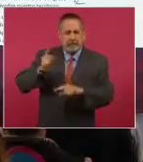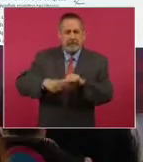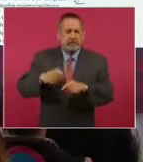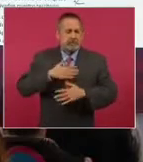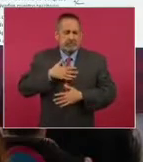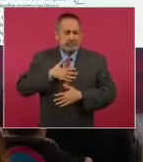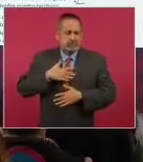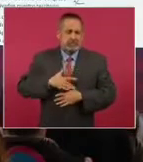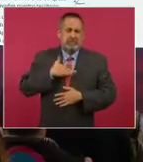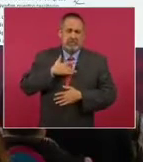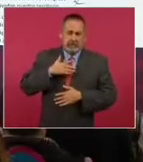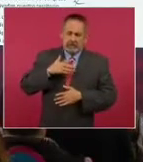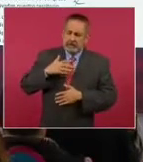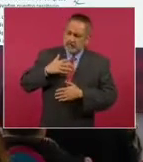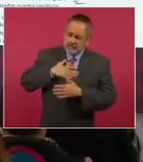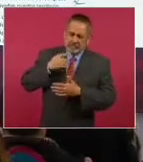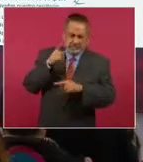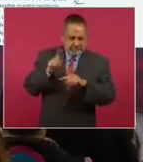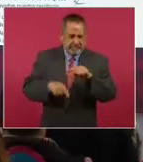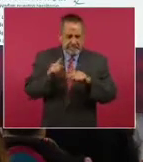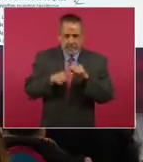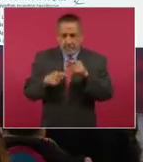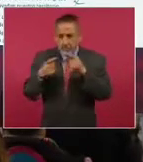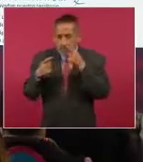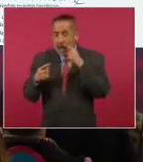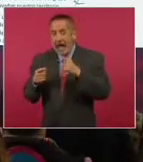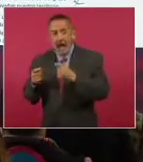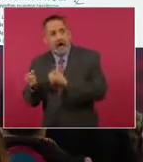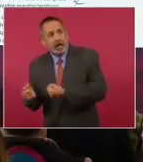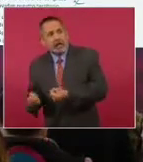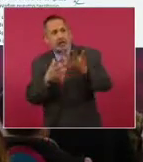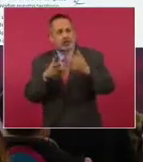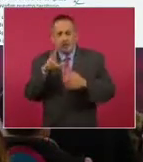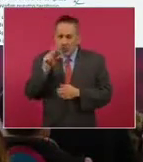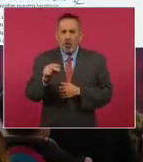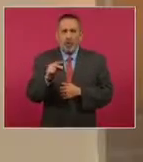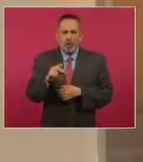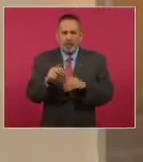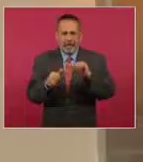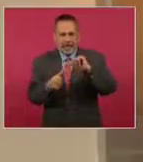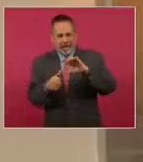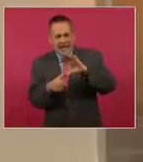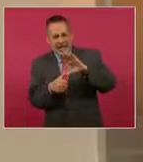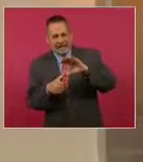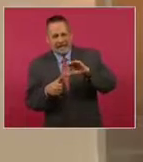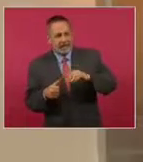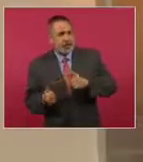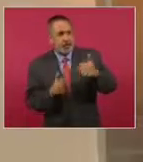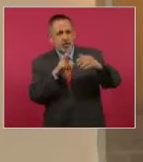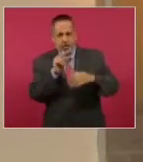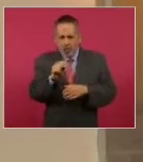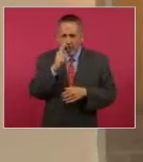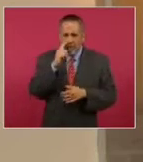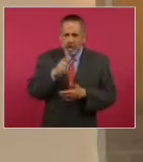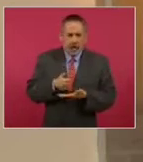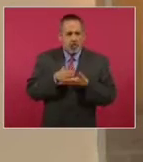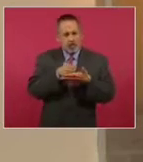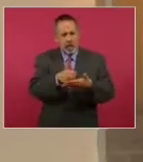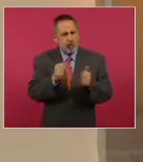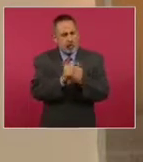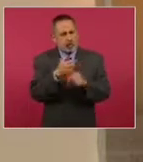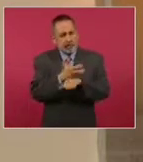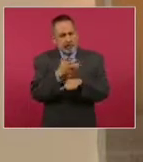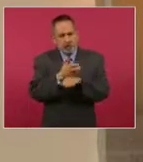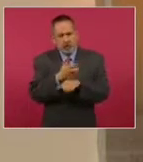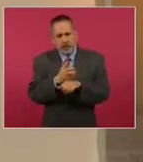propia su tráfico hacia el norte del país con el propósito de ayudar a las autoridades de